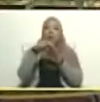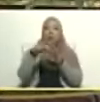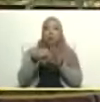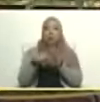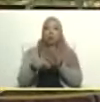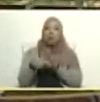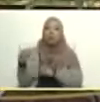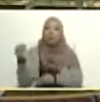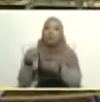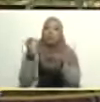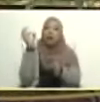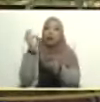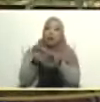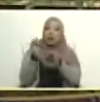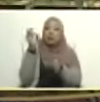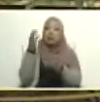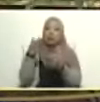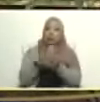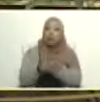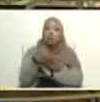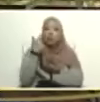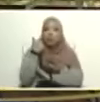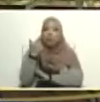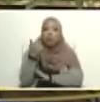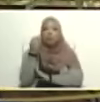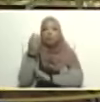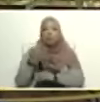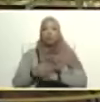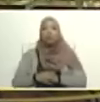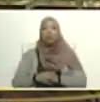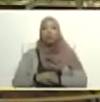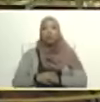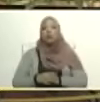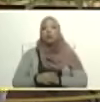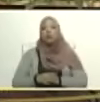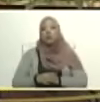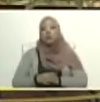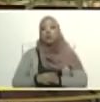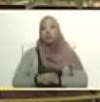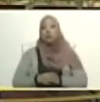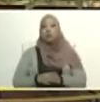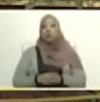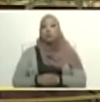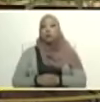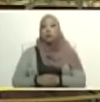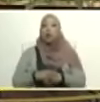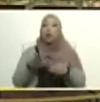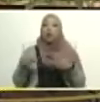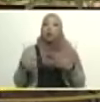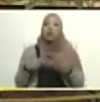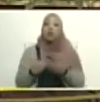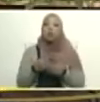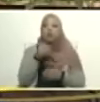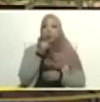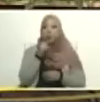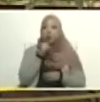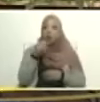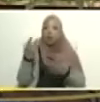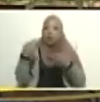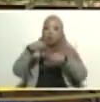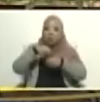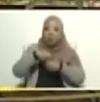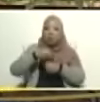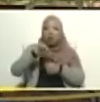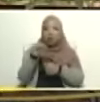más éxito lo que está por venir. Quizás las fuerzas nacionales no son capaces